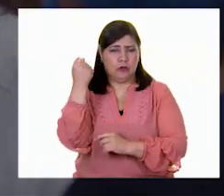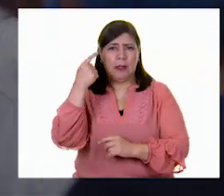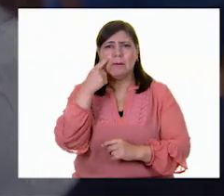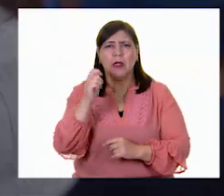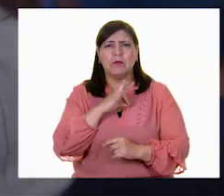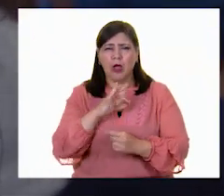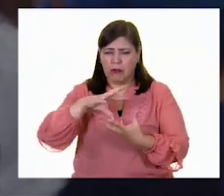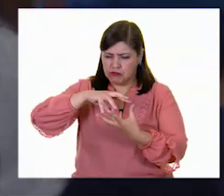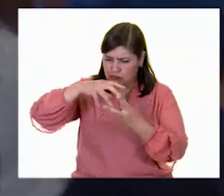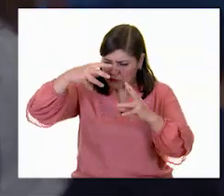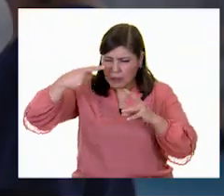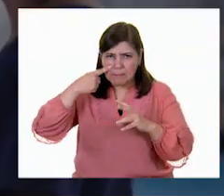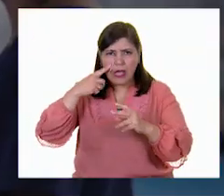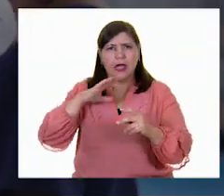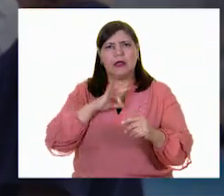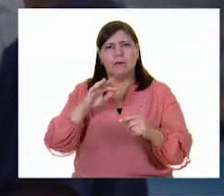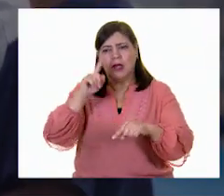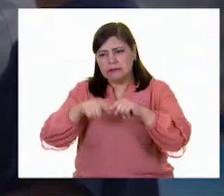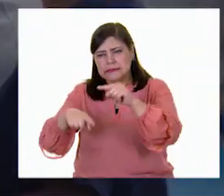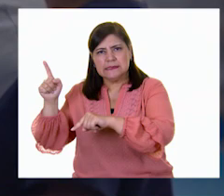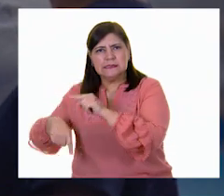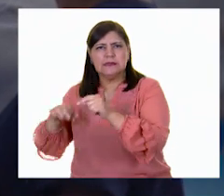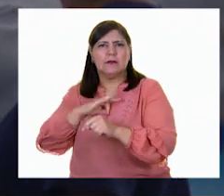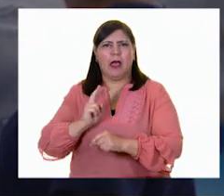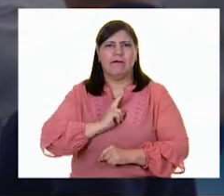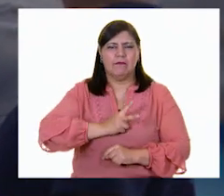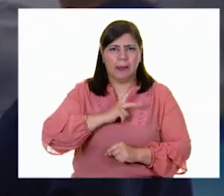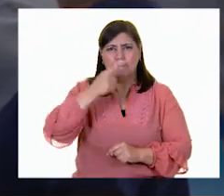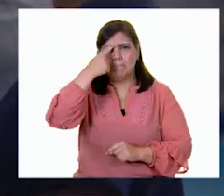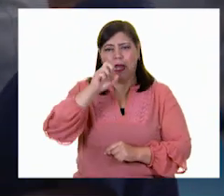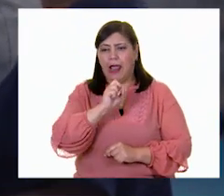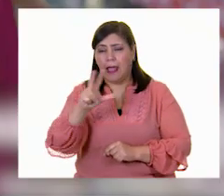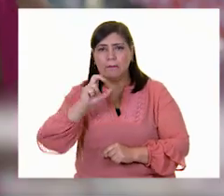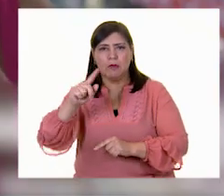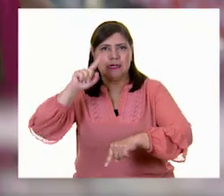molécula capaz de matar virus, ayudando a acabar con una crisis